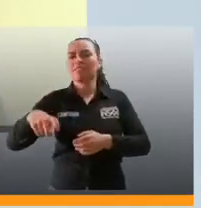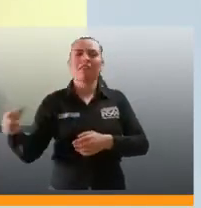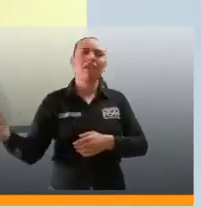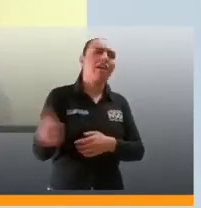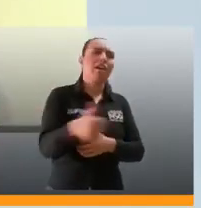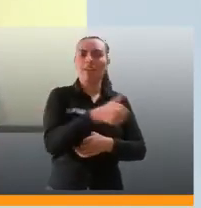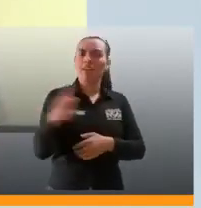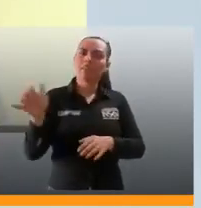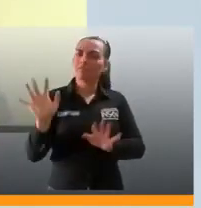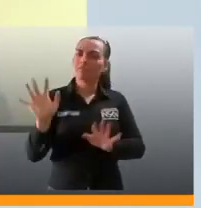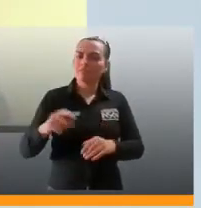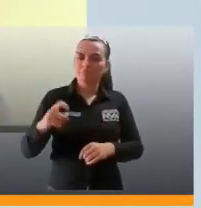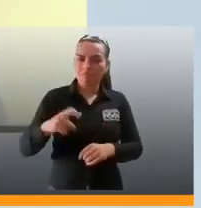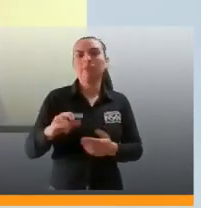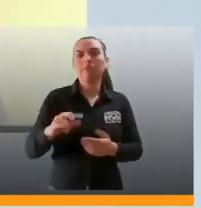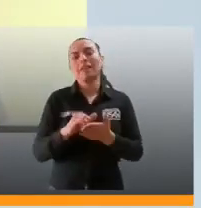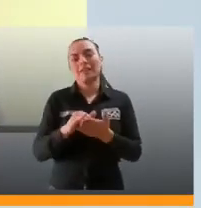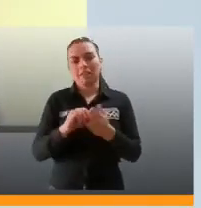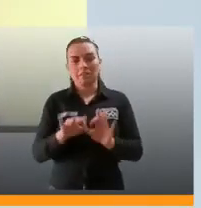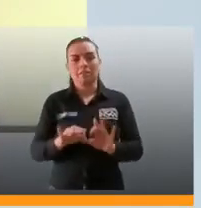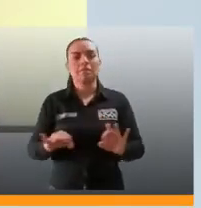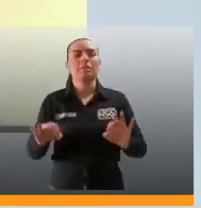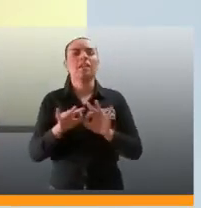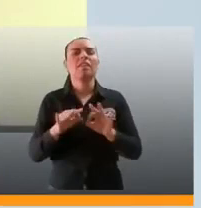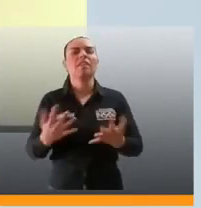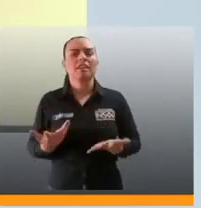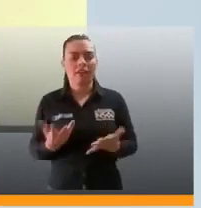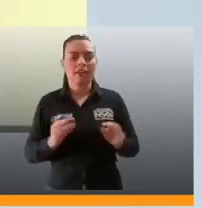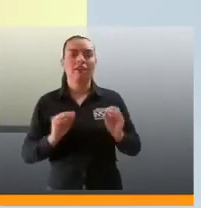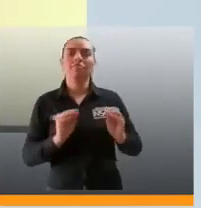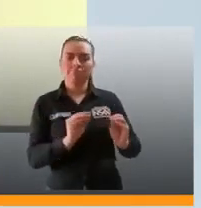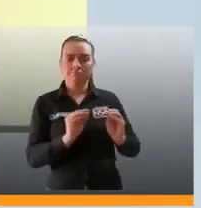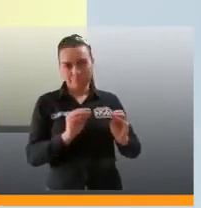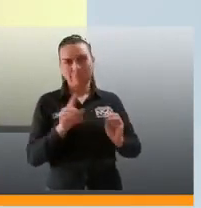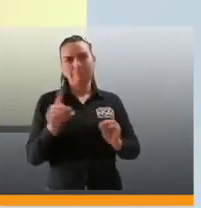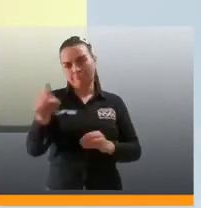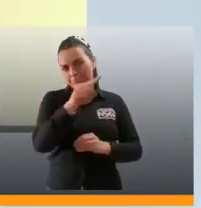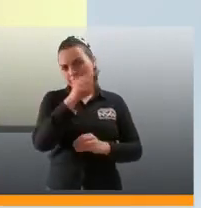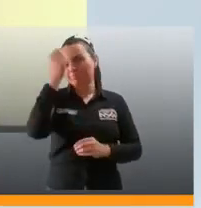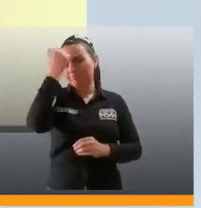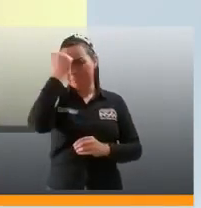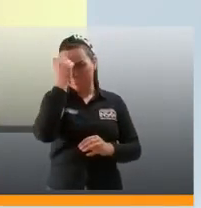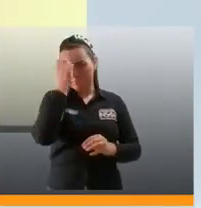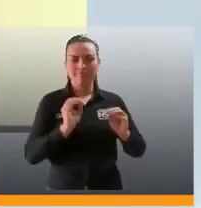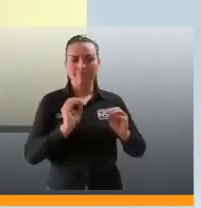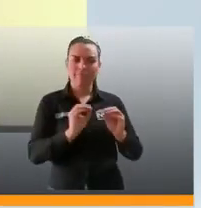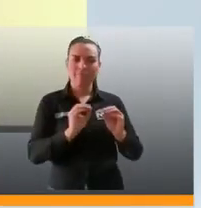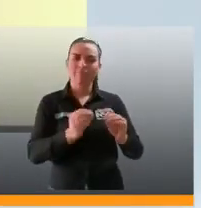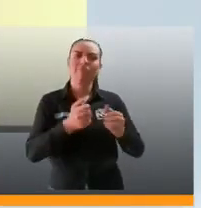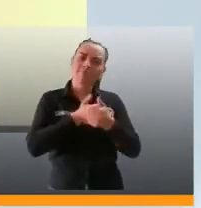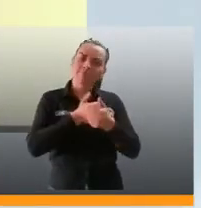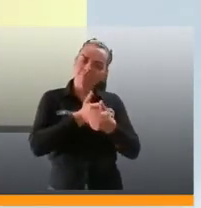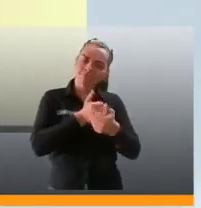es, recalco, la formación de los profesores en este asunto, hacer seguimiento